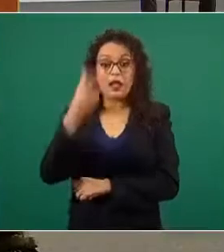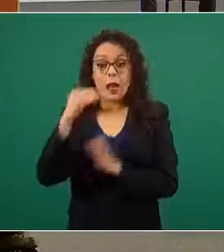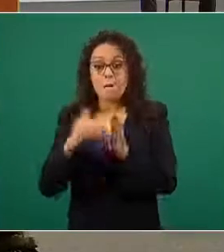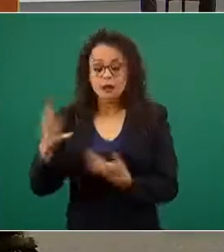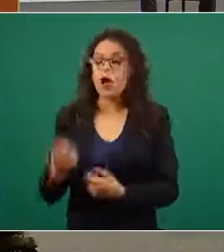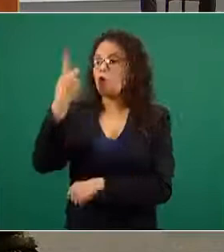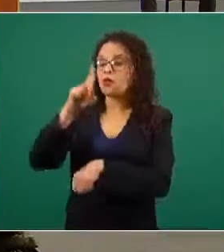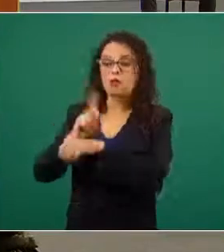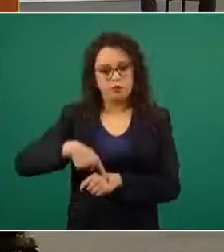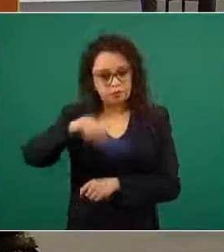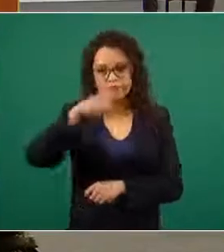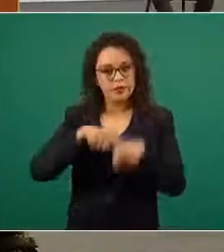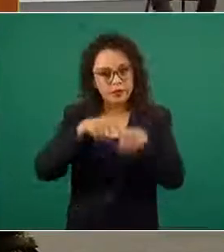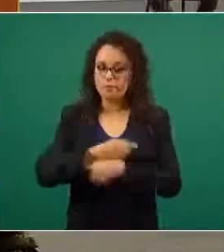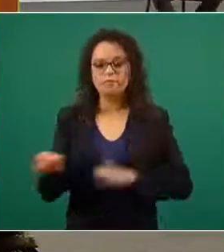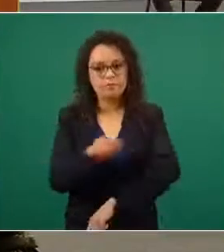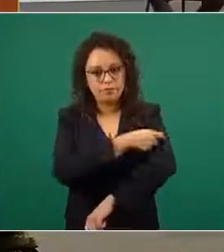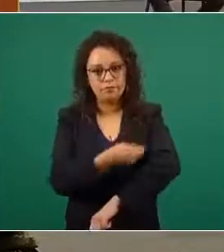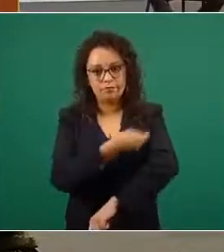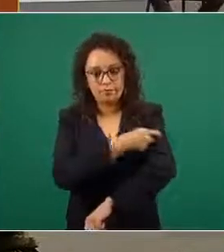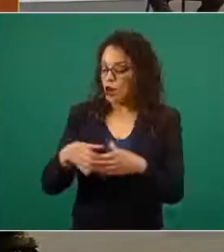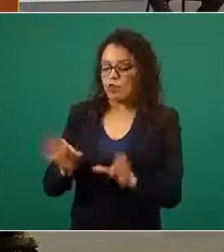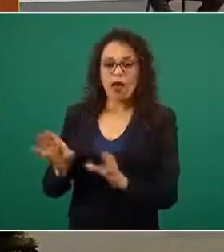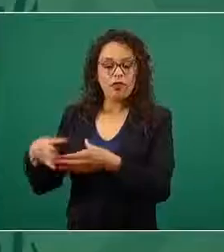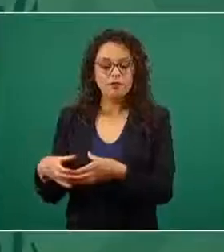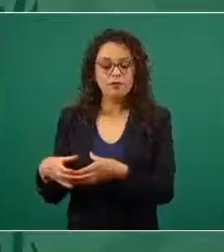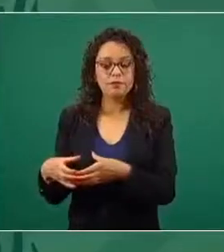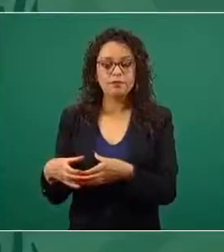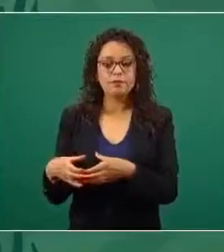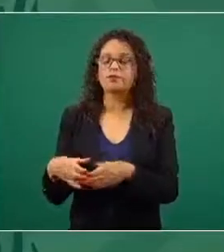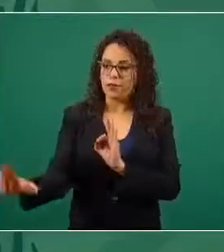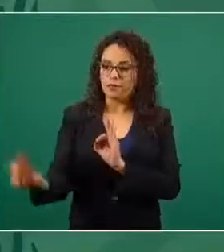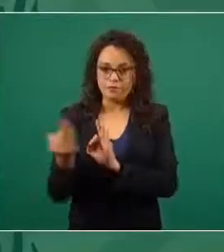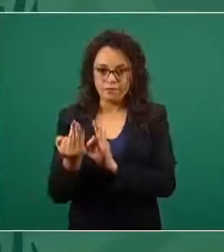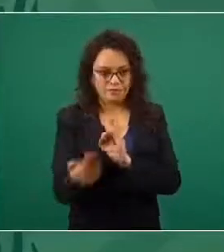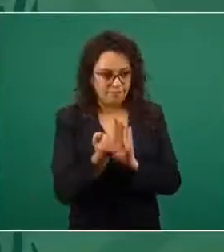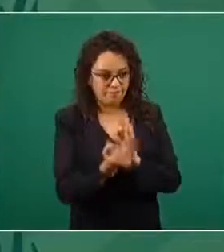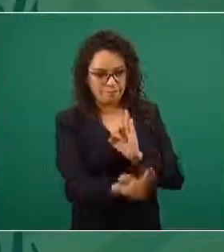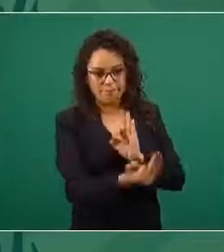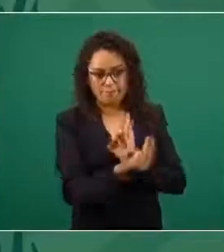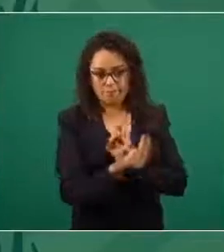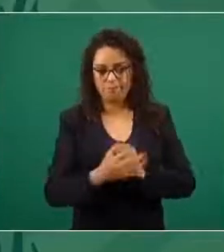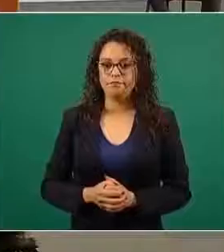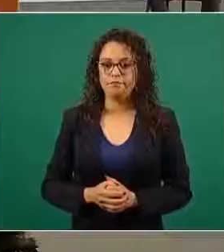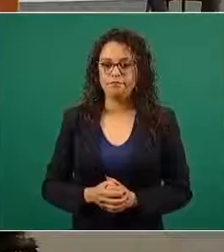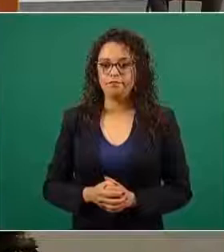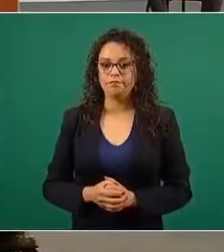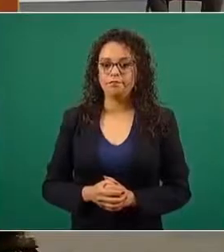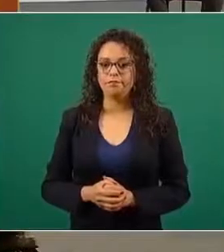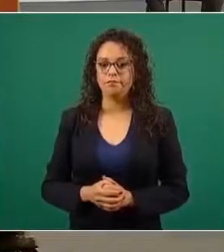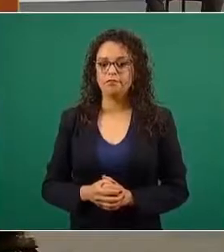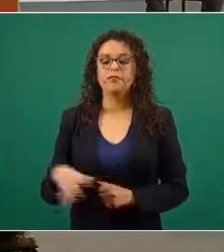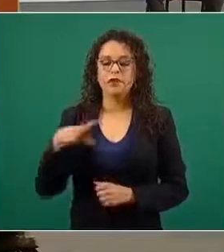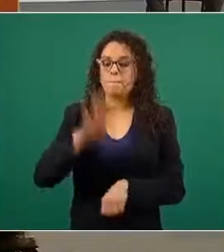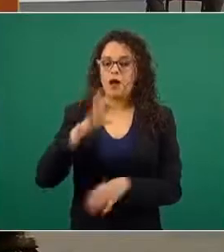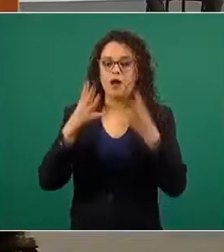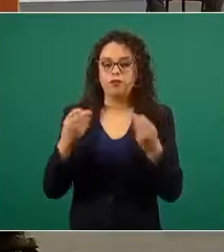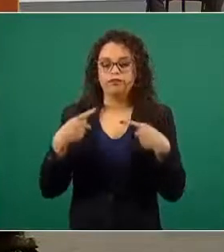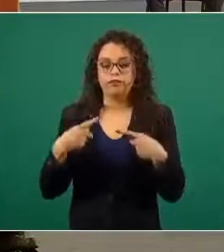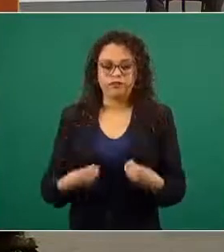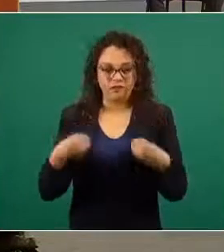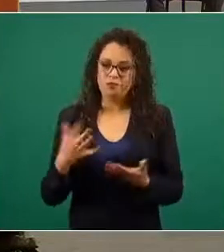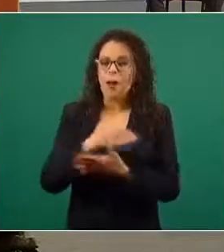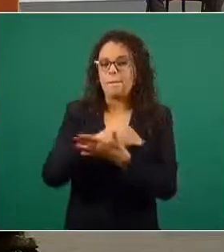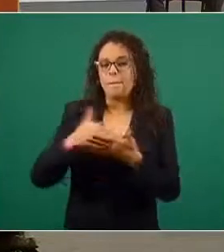descansan un día y vámonos a seguir con comunidades ya más cercanas, menos incomunicadas, con más concentración de población,